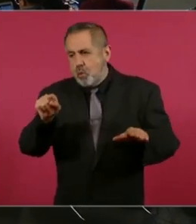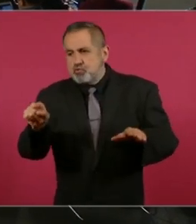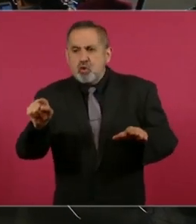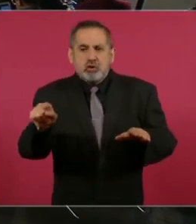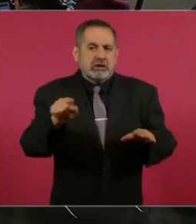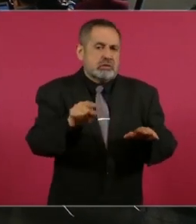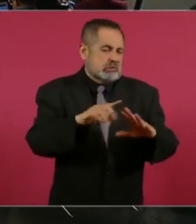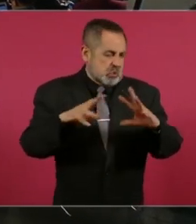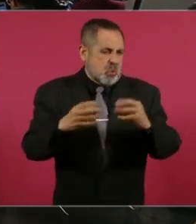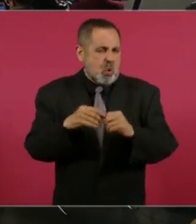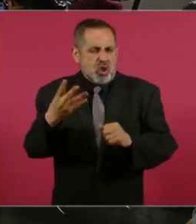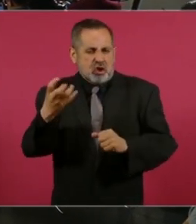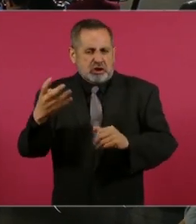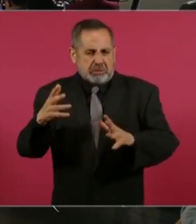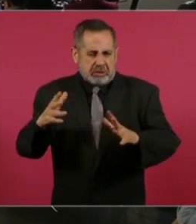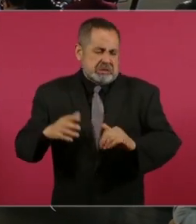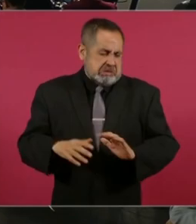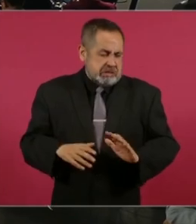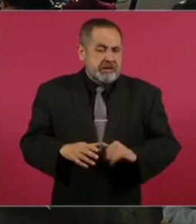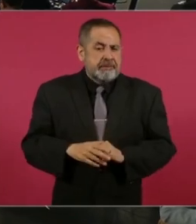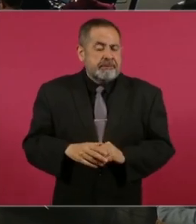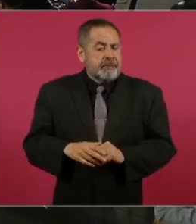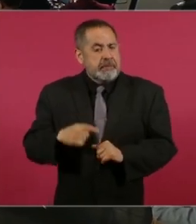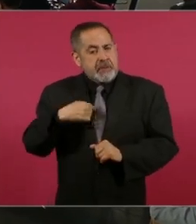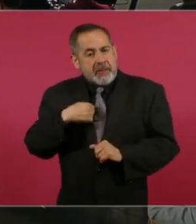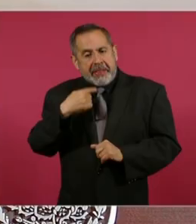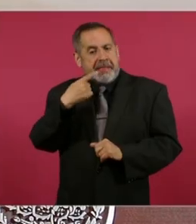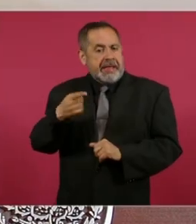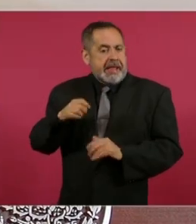Y poníamos el ejemplo de que